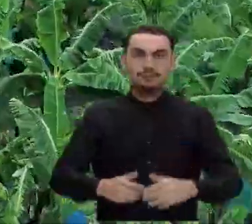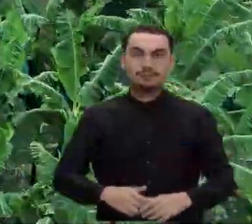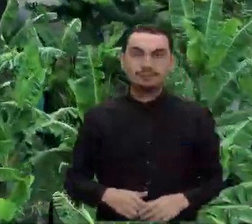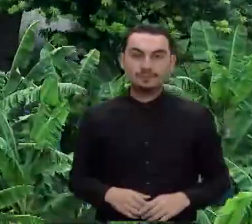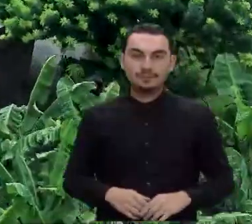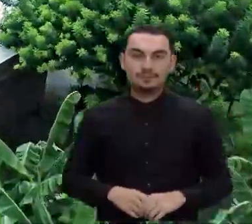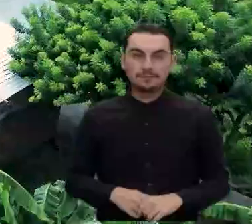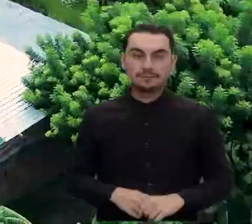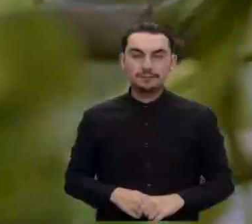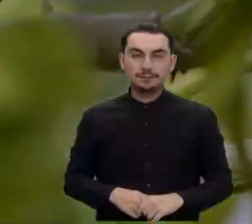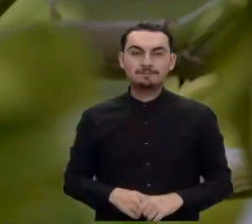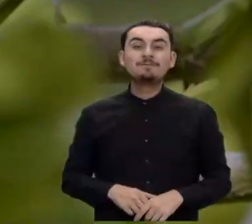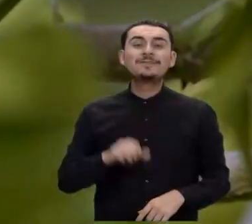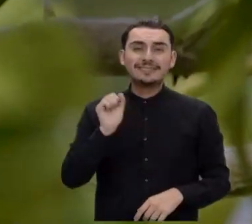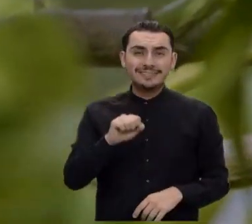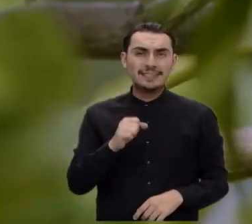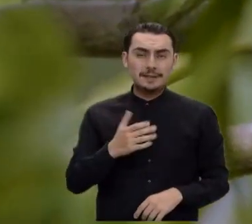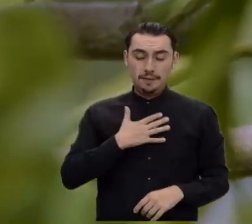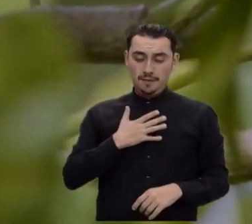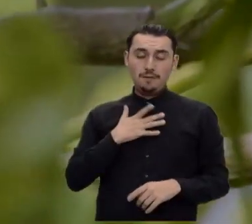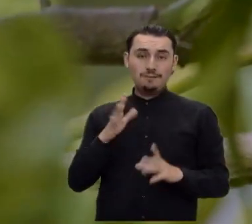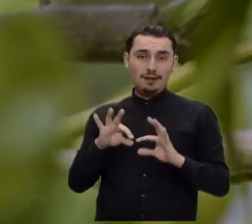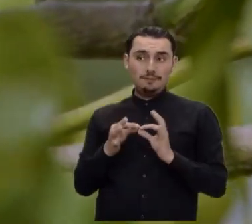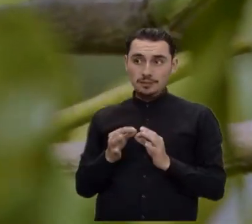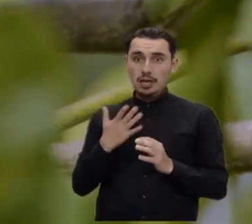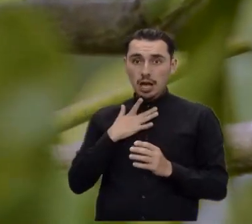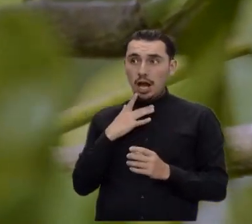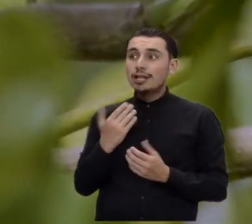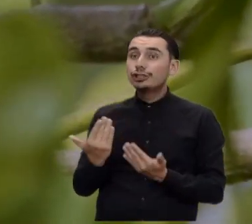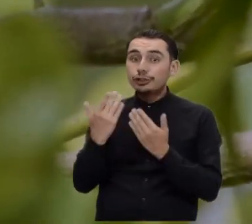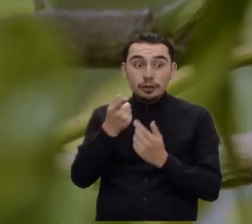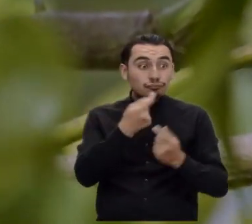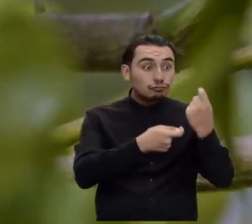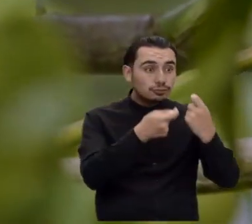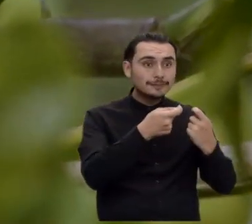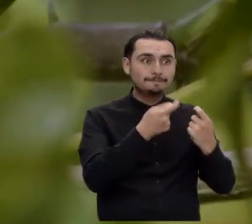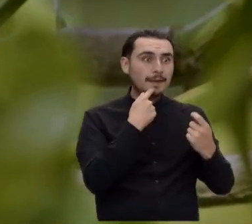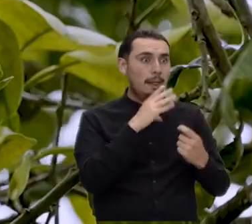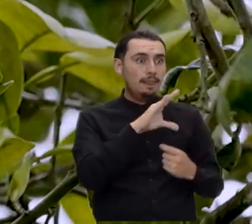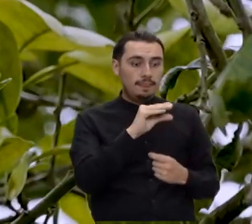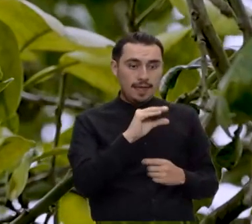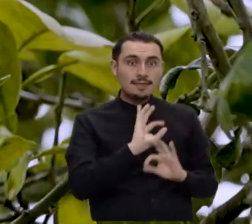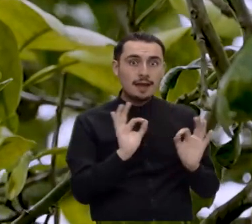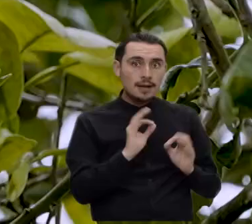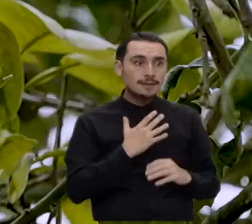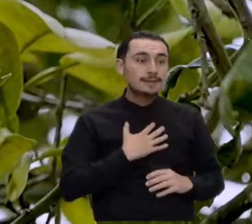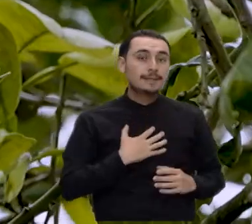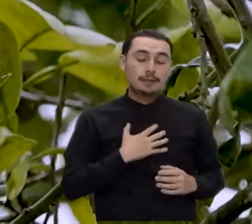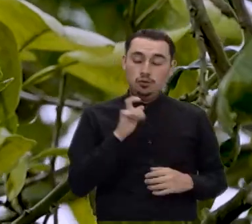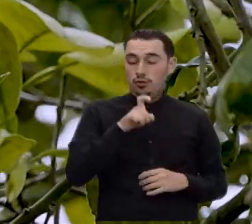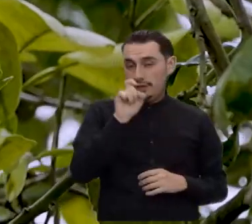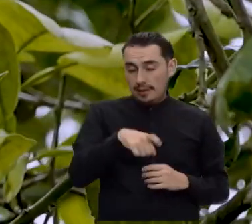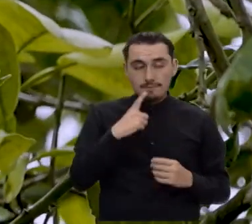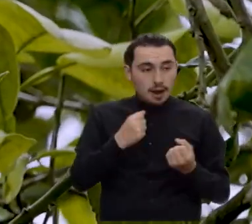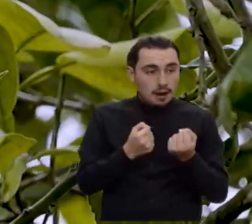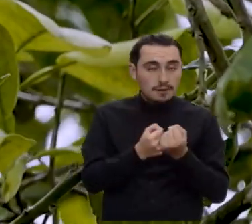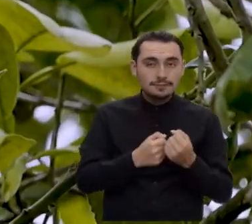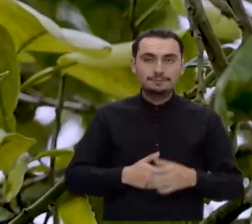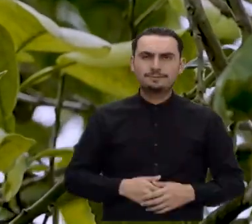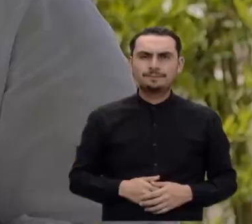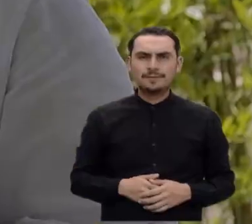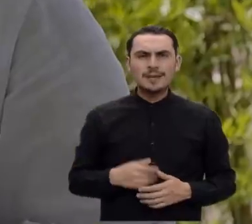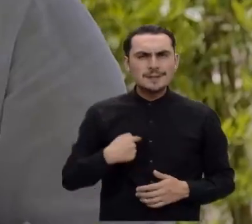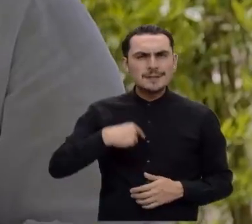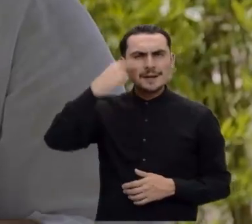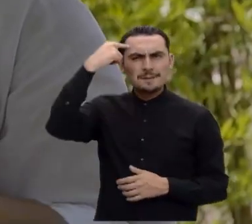sí. Este es el sustento de mi familia y el mío, y ya yo tengo que asistirla. Veo